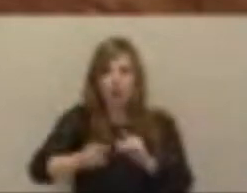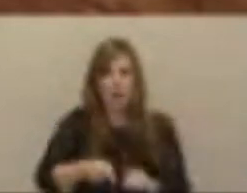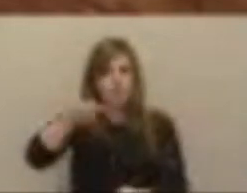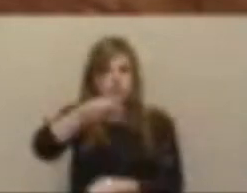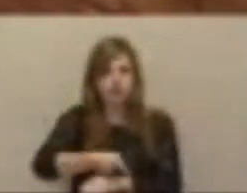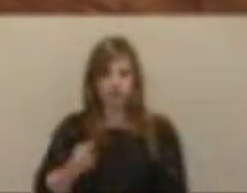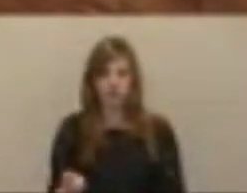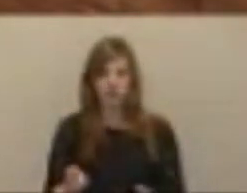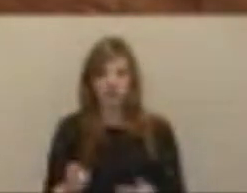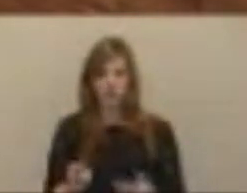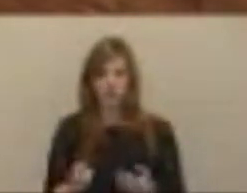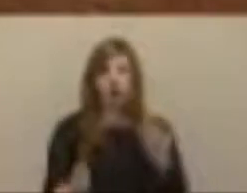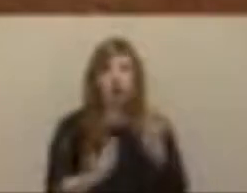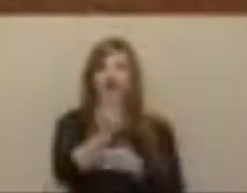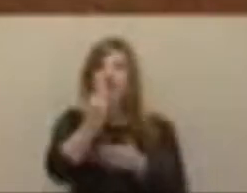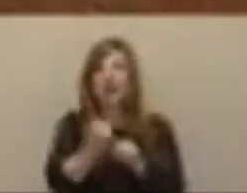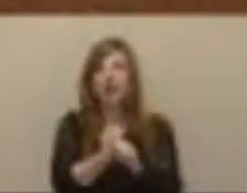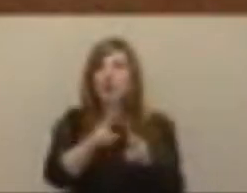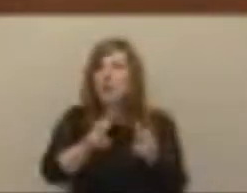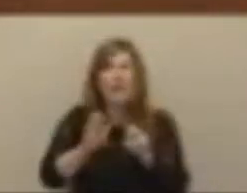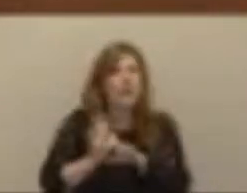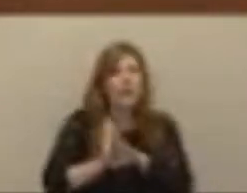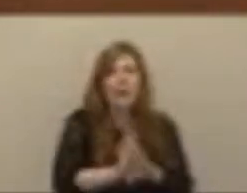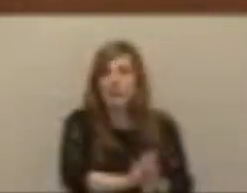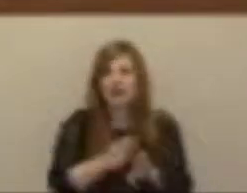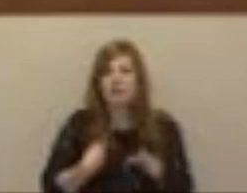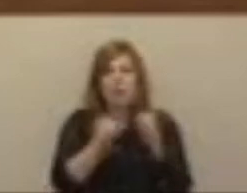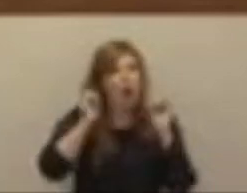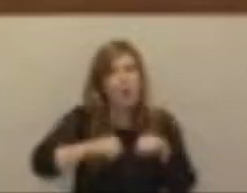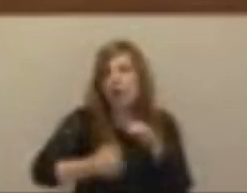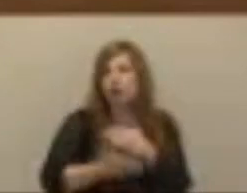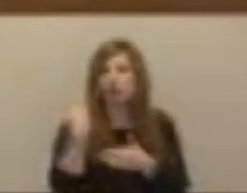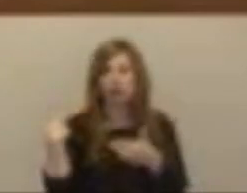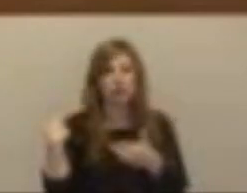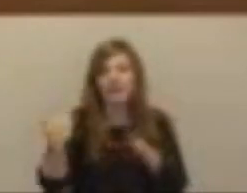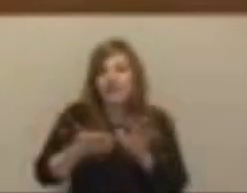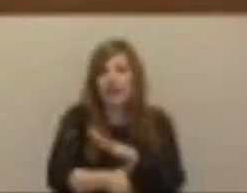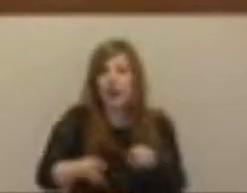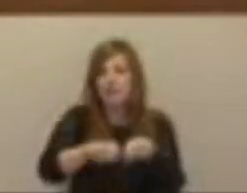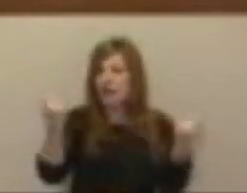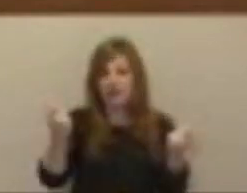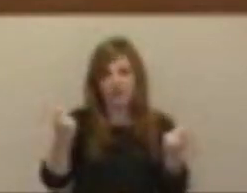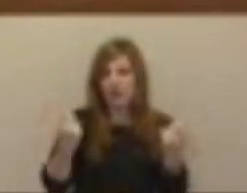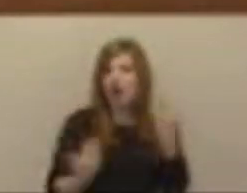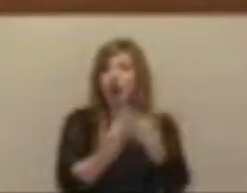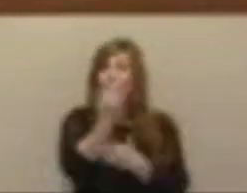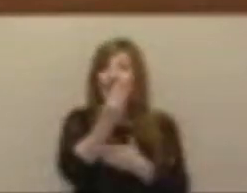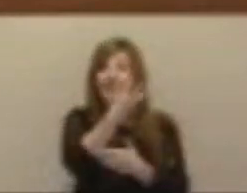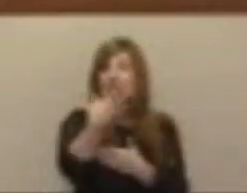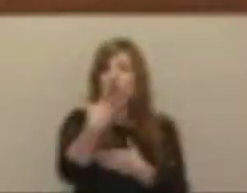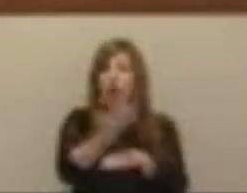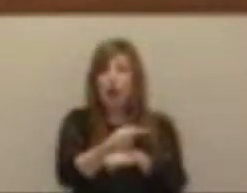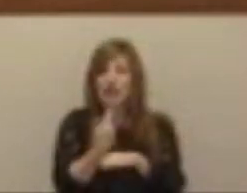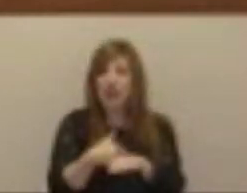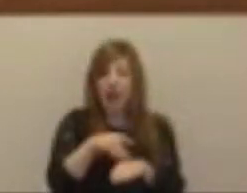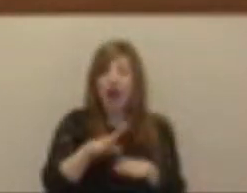una nueva jornada laboral al margen de cualquier tipo de acuerdos que había, rompiendo la jornada de 35 horas que se había conquistado